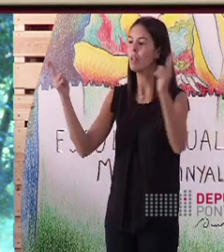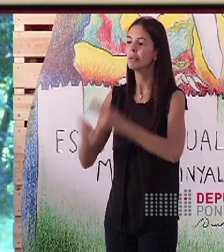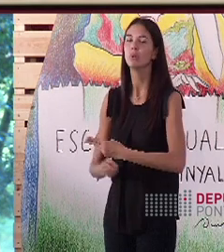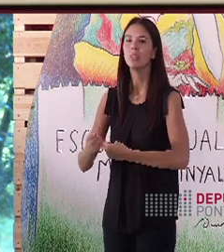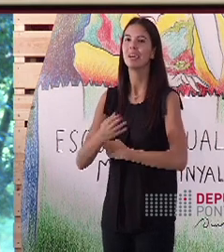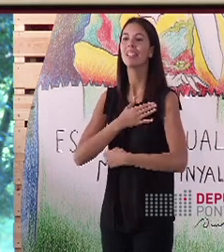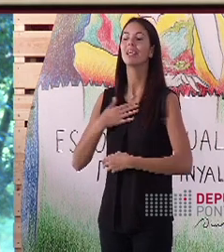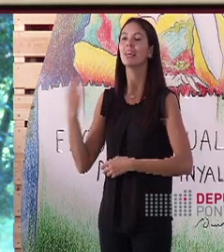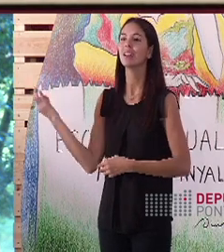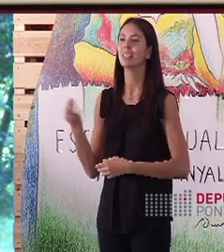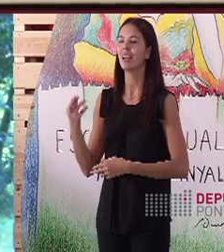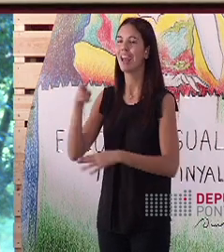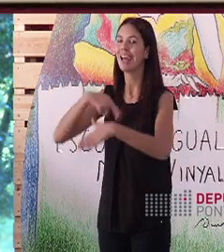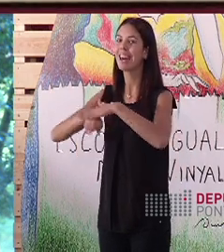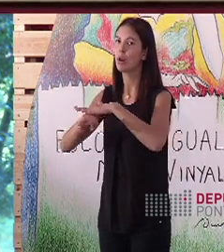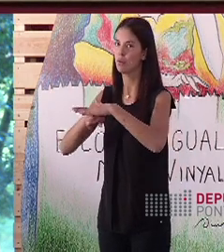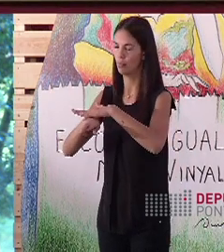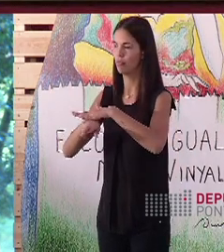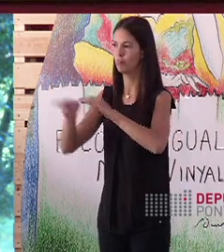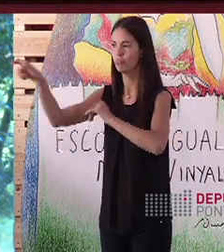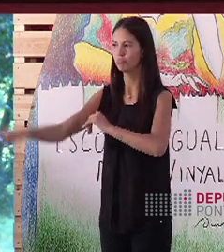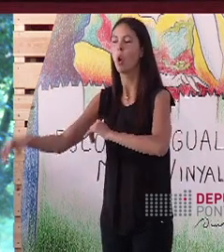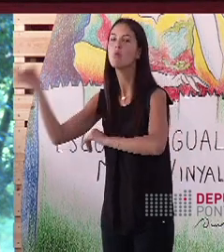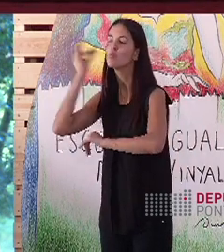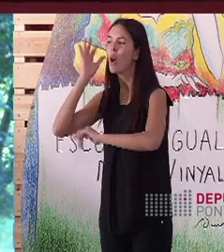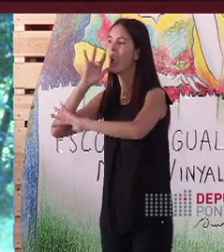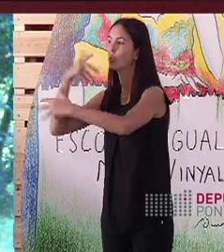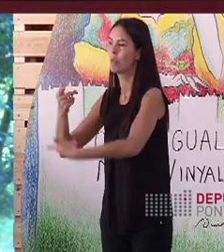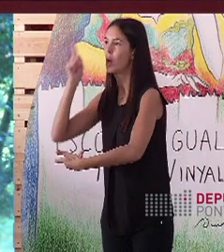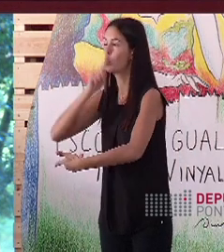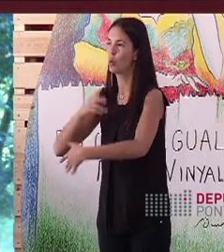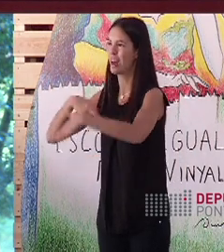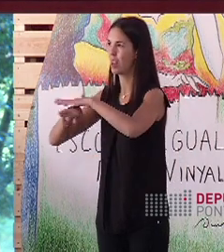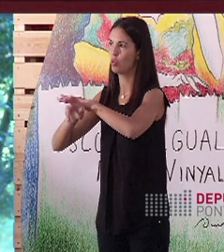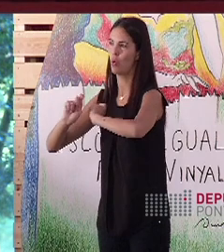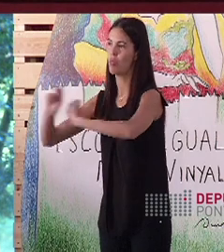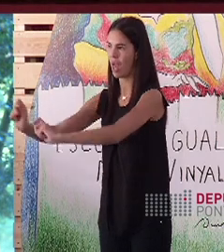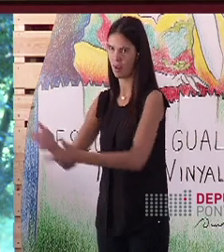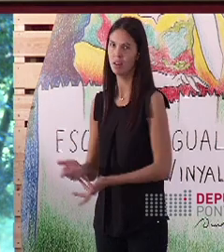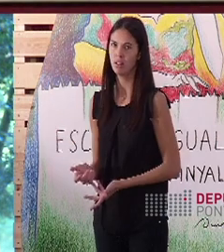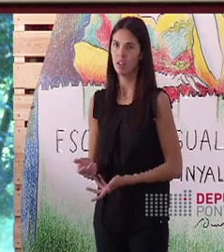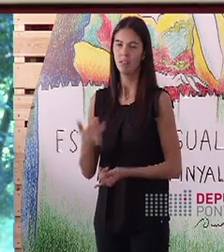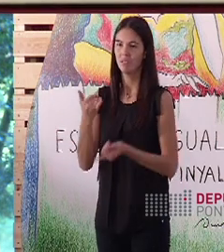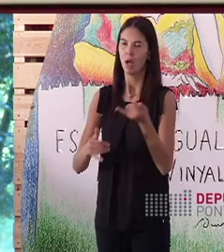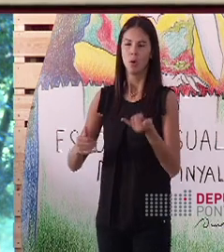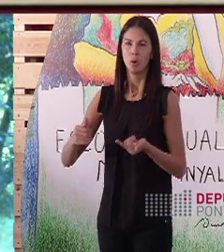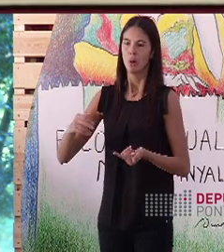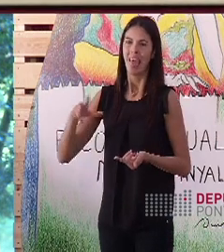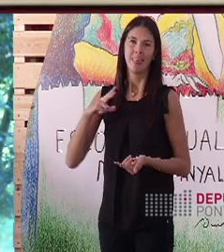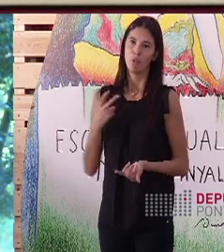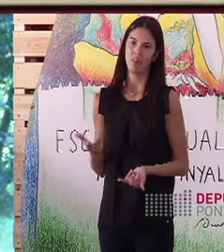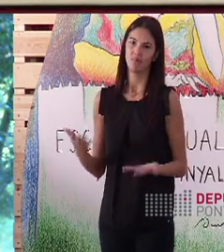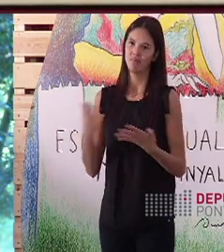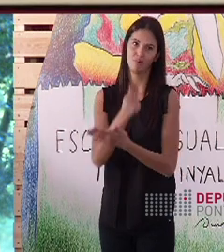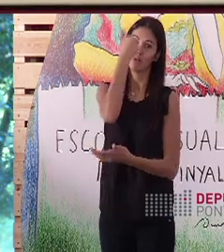que quiere son recursos para las mujeres que están en prostitución. Es una deuda que todas y